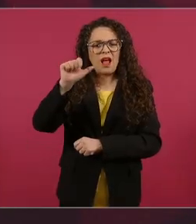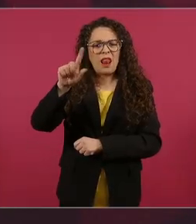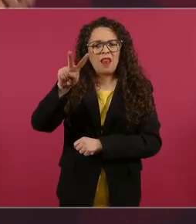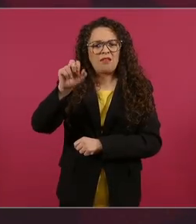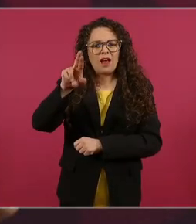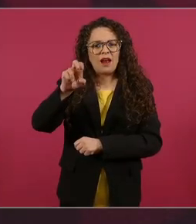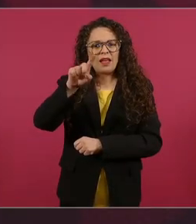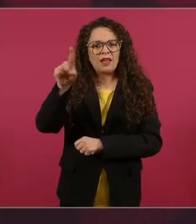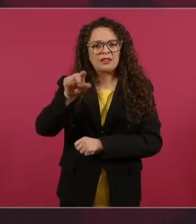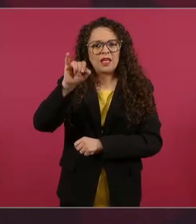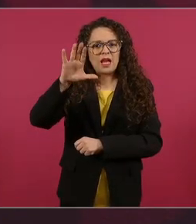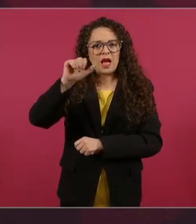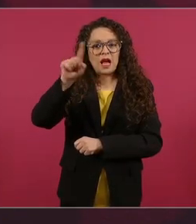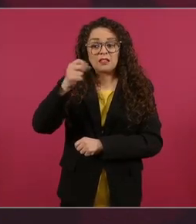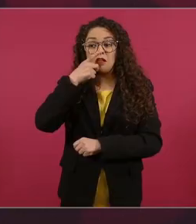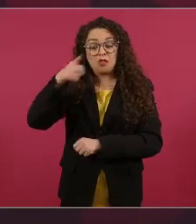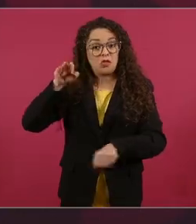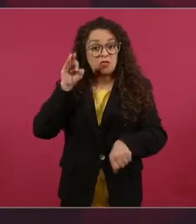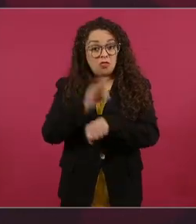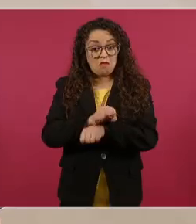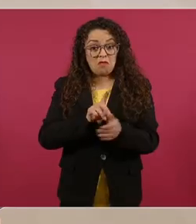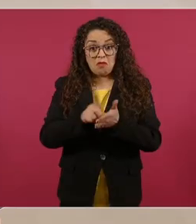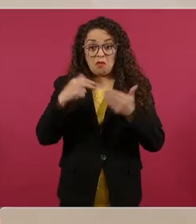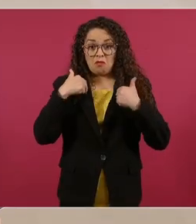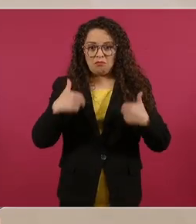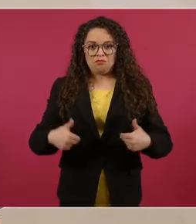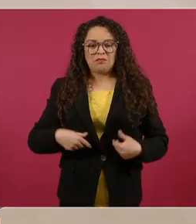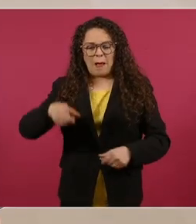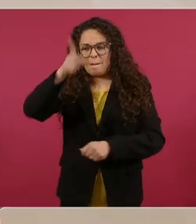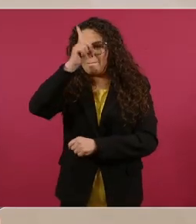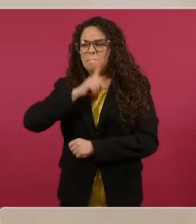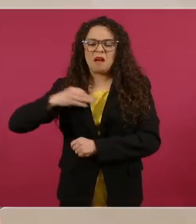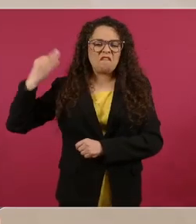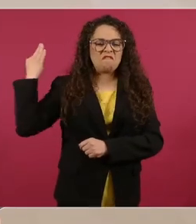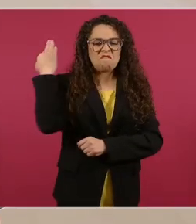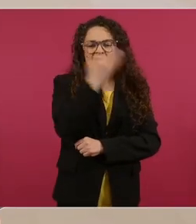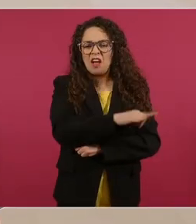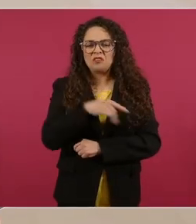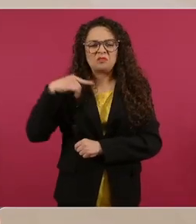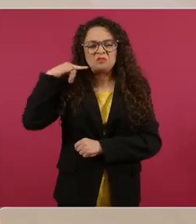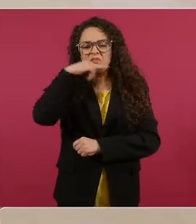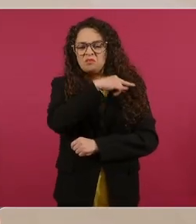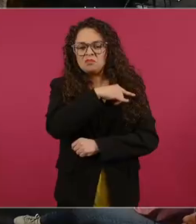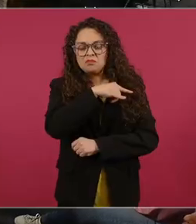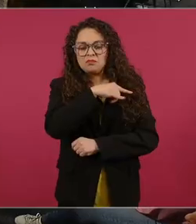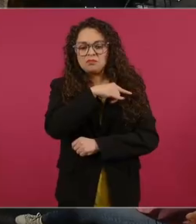pseudo defensor de derechos humanos, un farsante, hasta los del PRO.